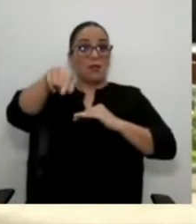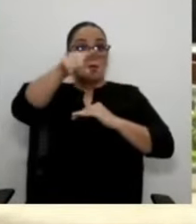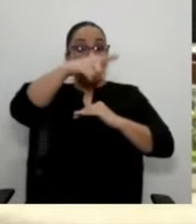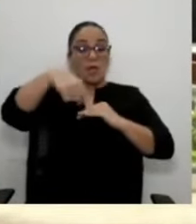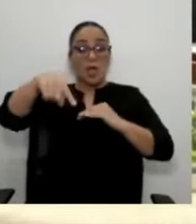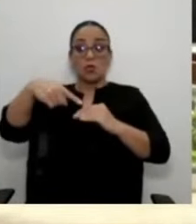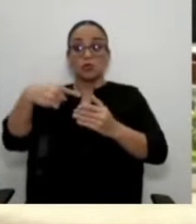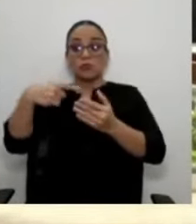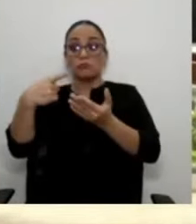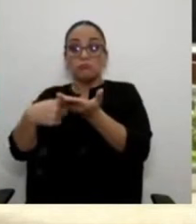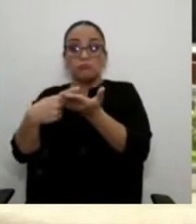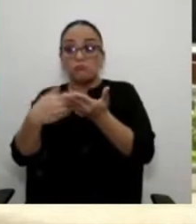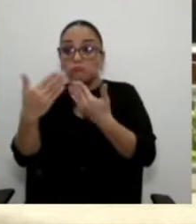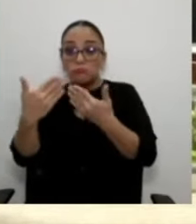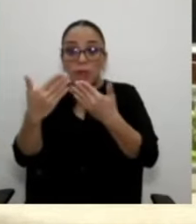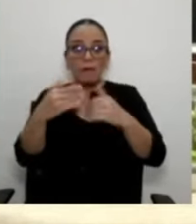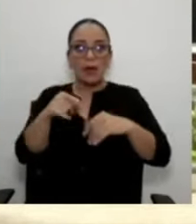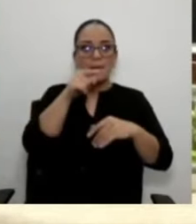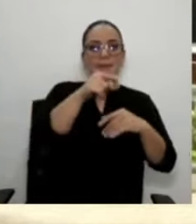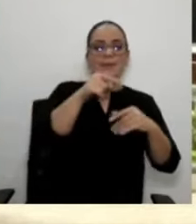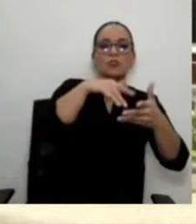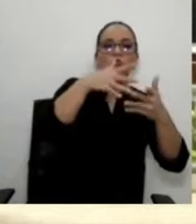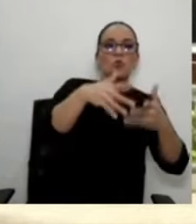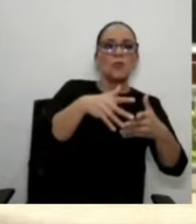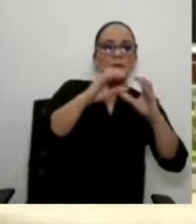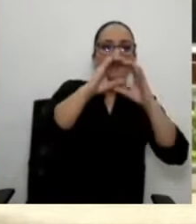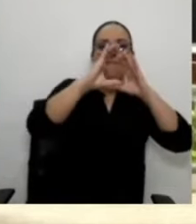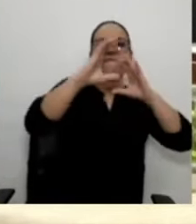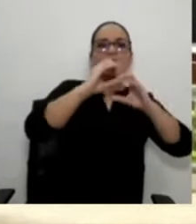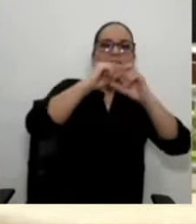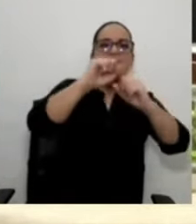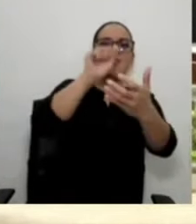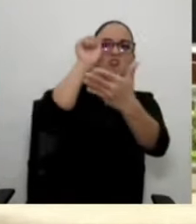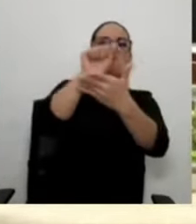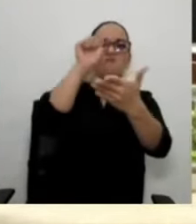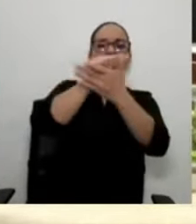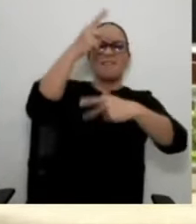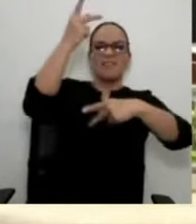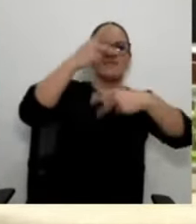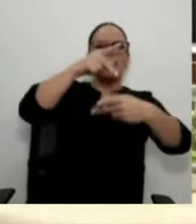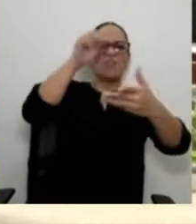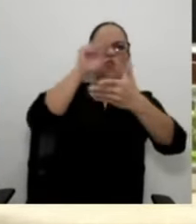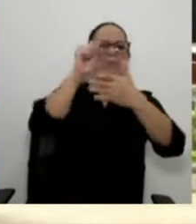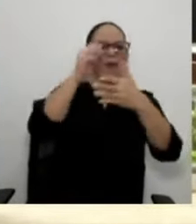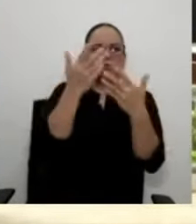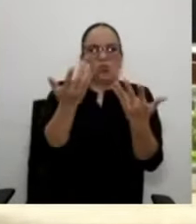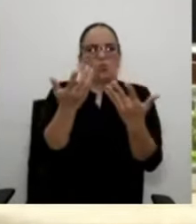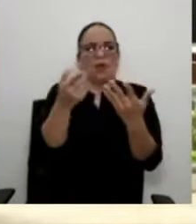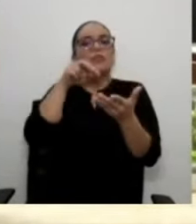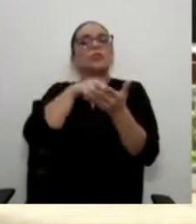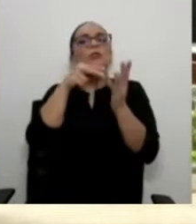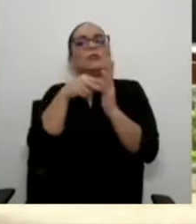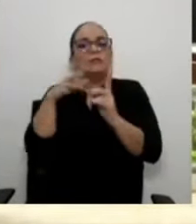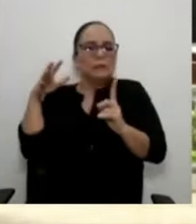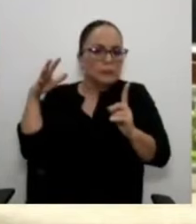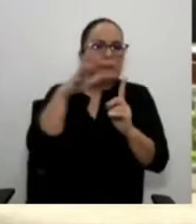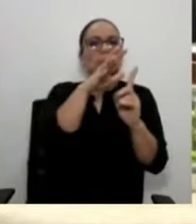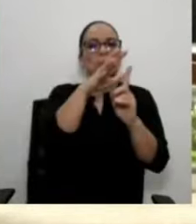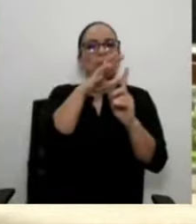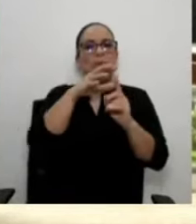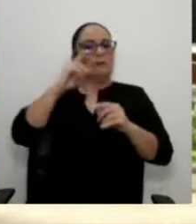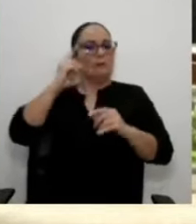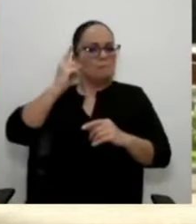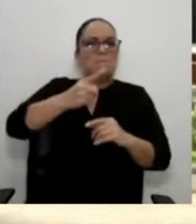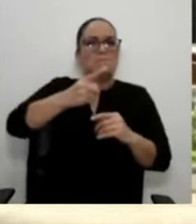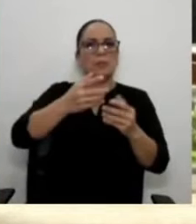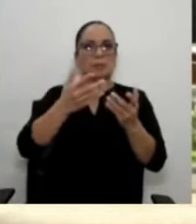hablar. No se puede oír nada. Eso es bullying, eso es amenaza. Dicen, bueno, ya terminó